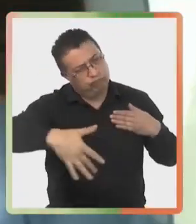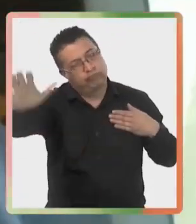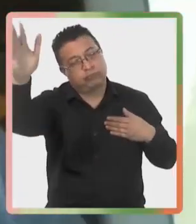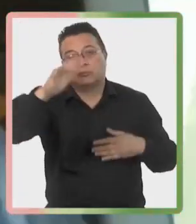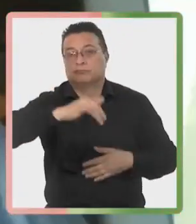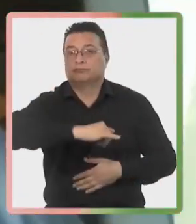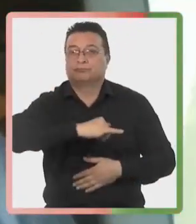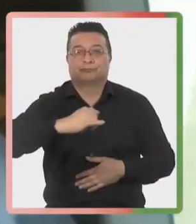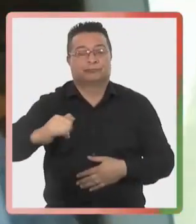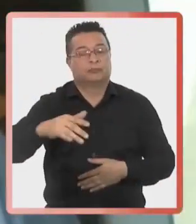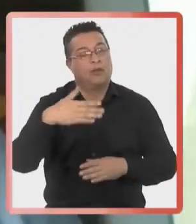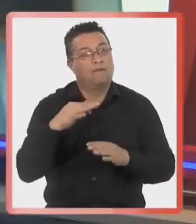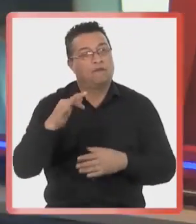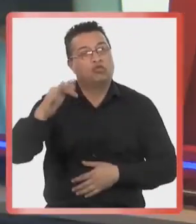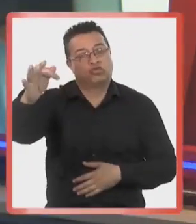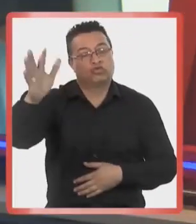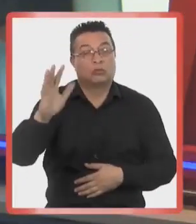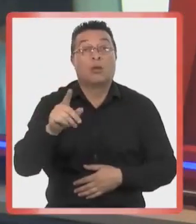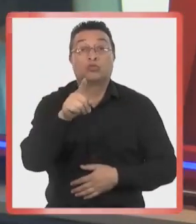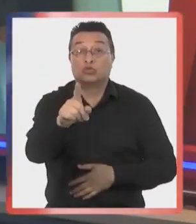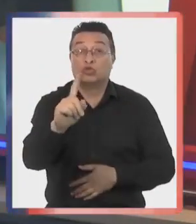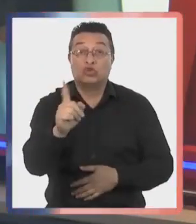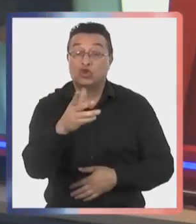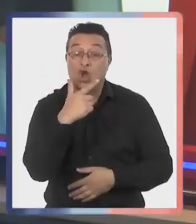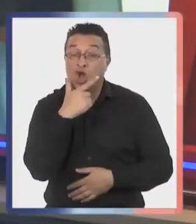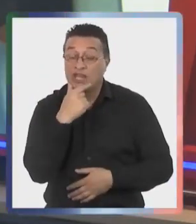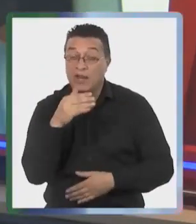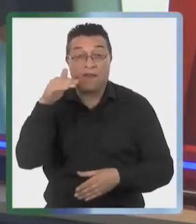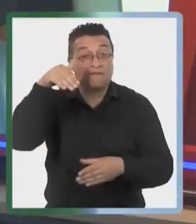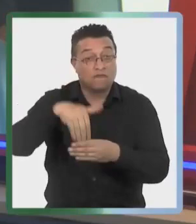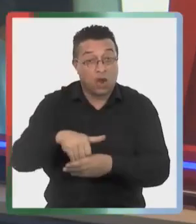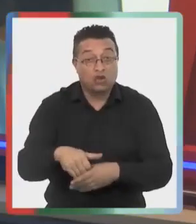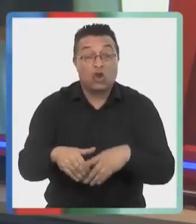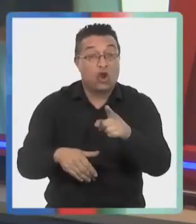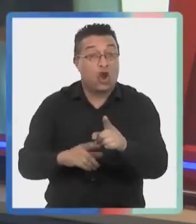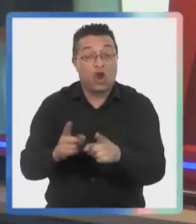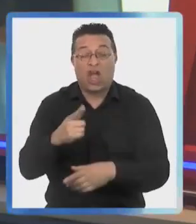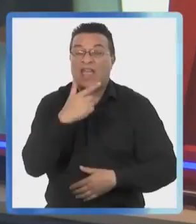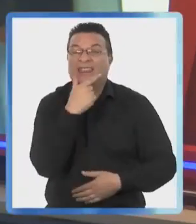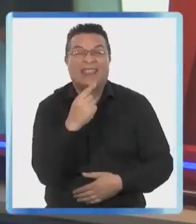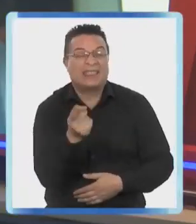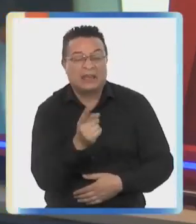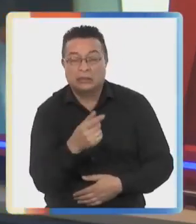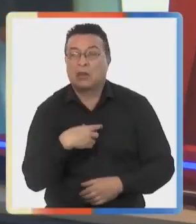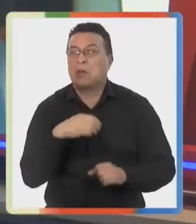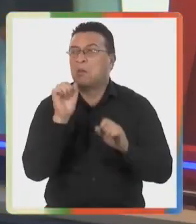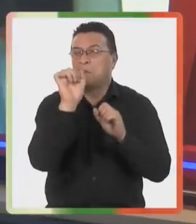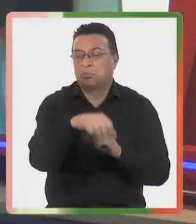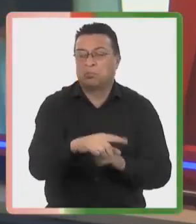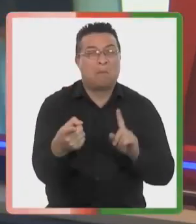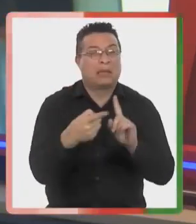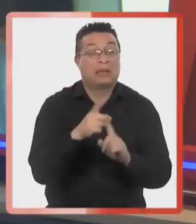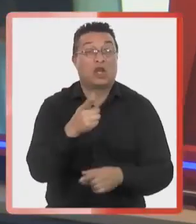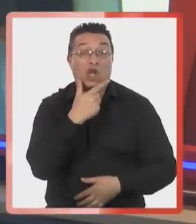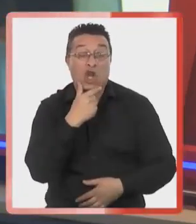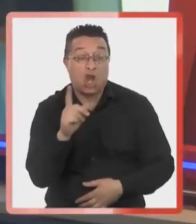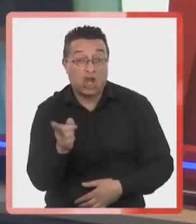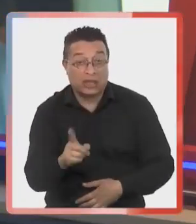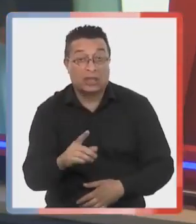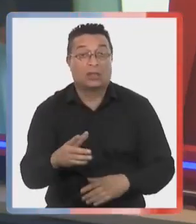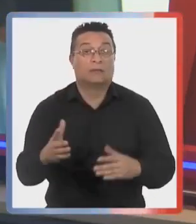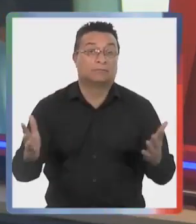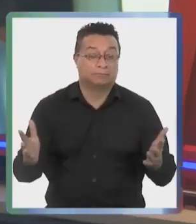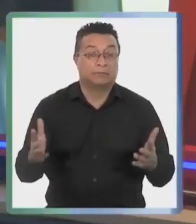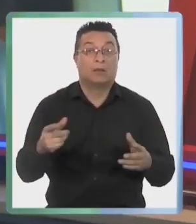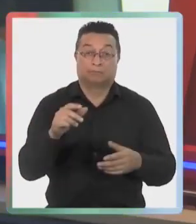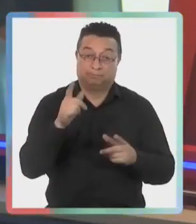las demás elecciones en el futuro. Y si usted no quiere ir a votar ese día, usted dice, o yo no estoy interesado, por ejemplo, en este proceso, no quiero participar, bueno,